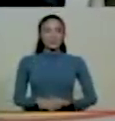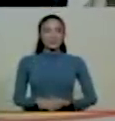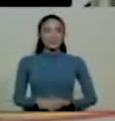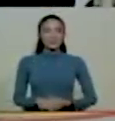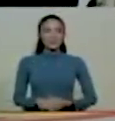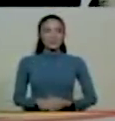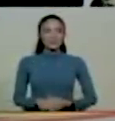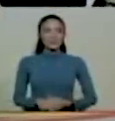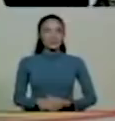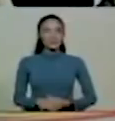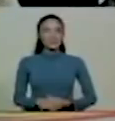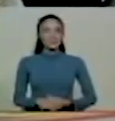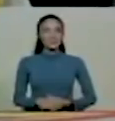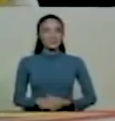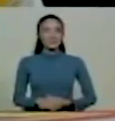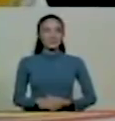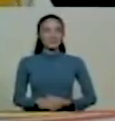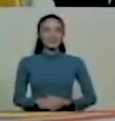en donde uno dice,